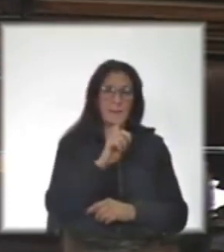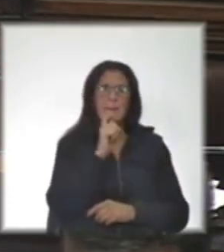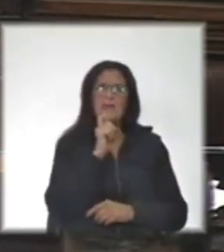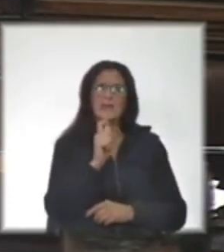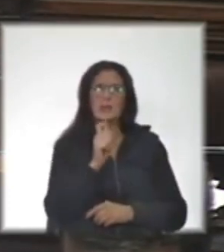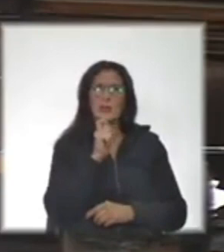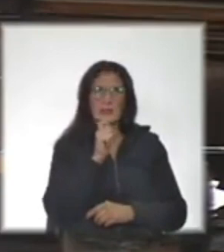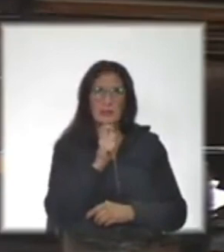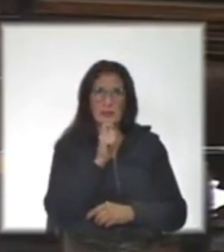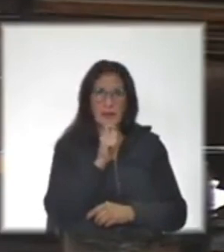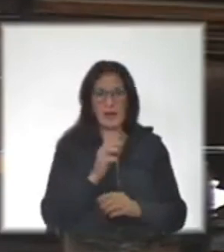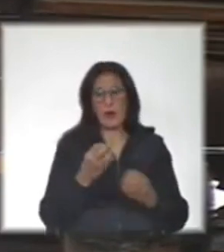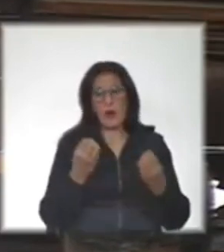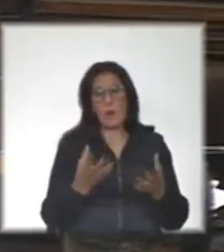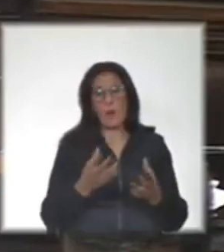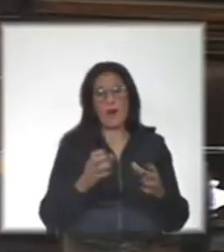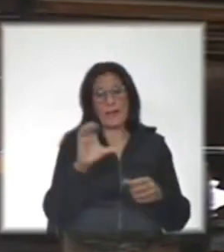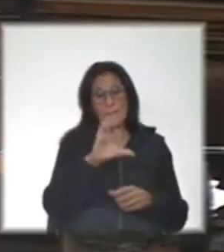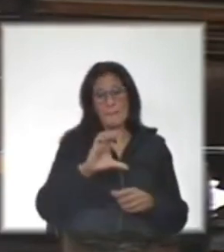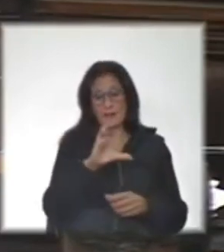periodística, que como empresas periodísticas